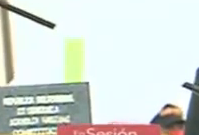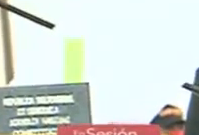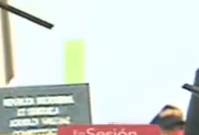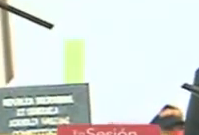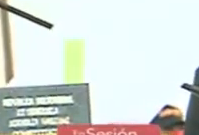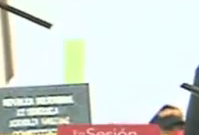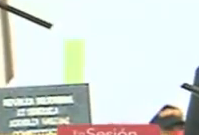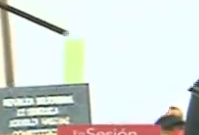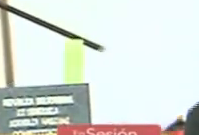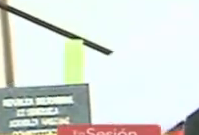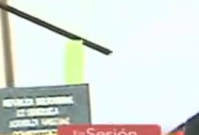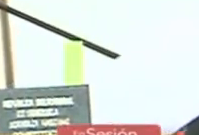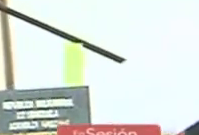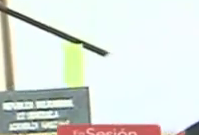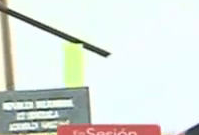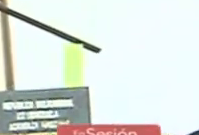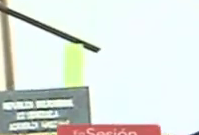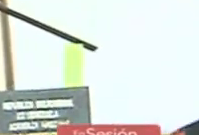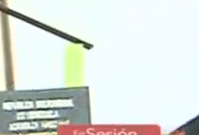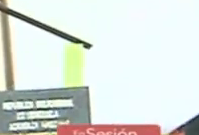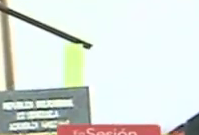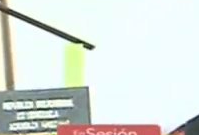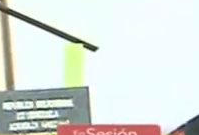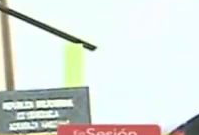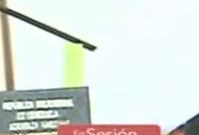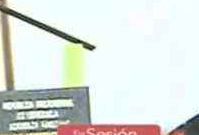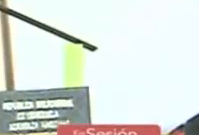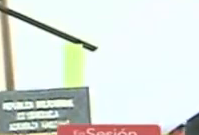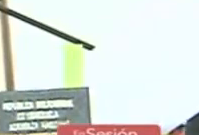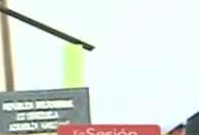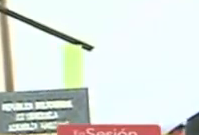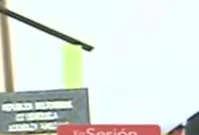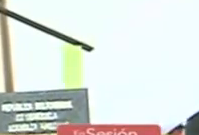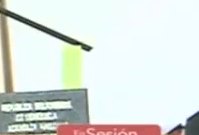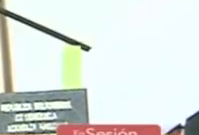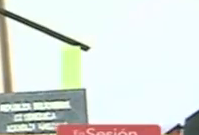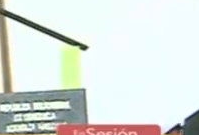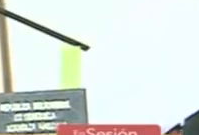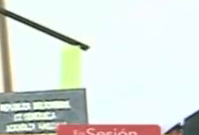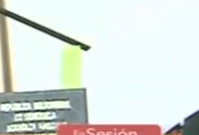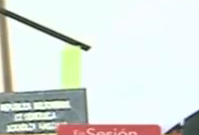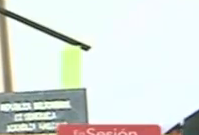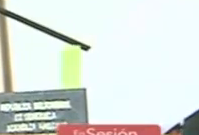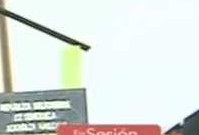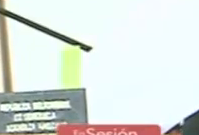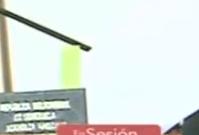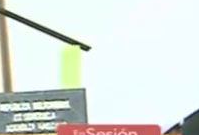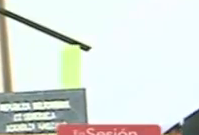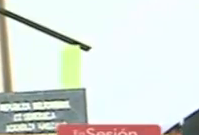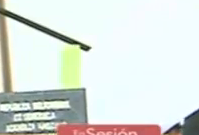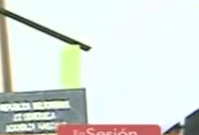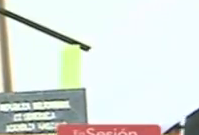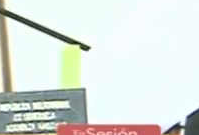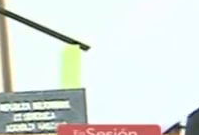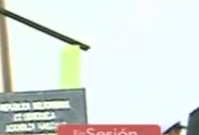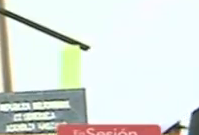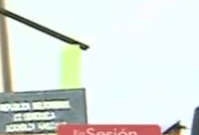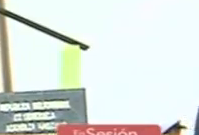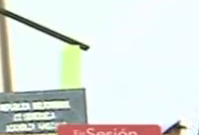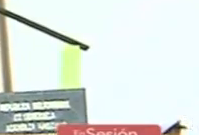suplentes. En el segundo punto de la cuenta se hizo referencia a comunicación suscrita por el diputado Pedro